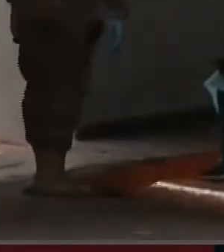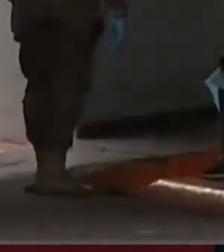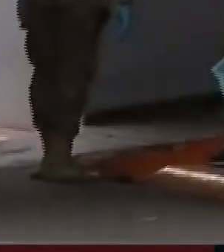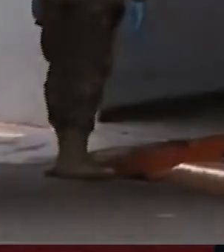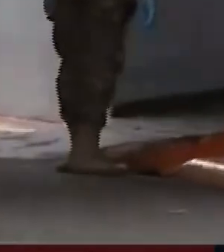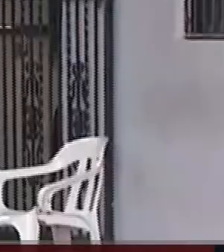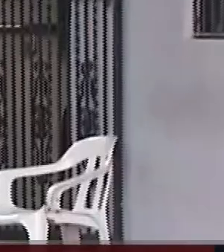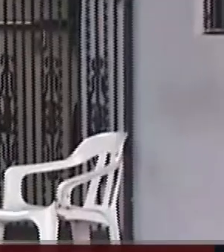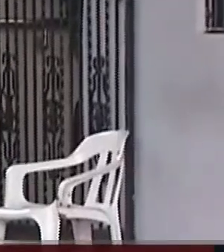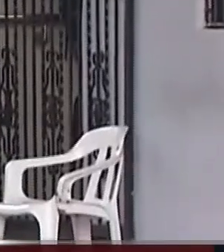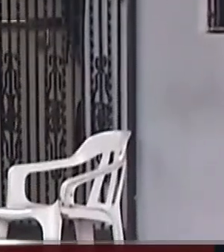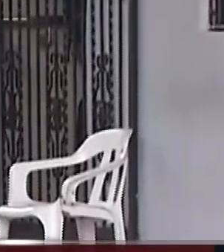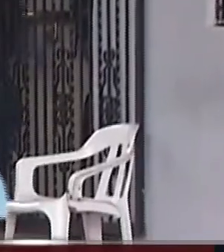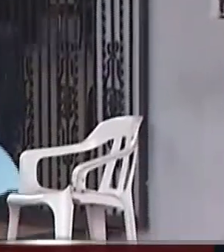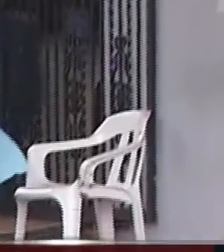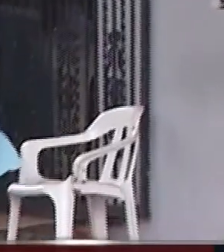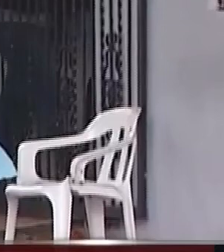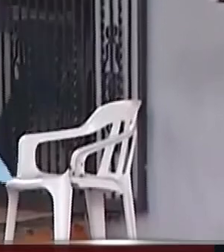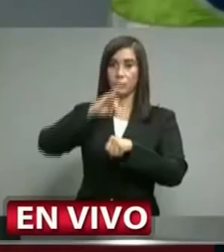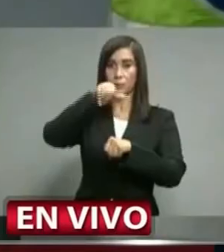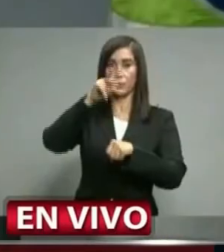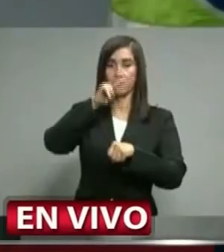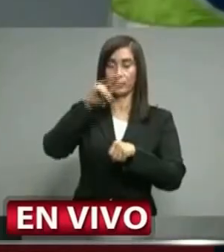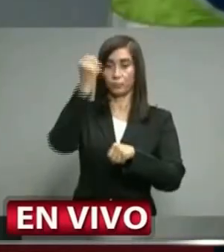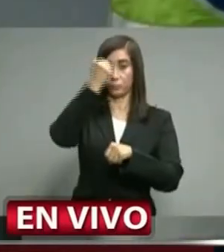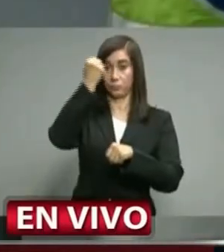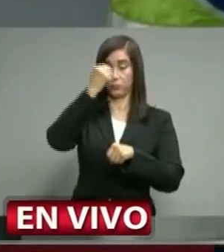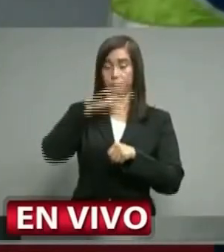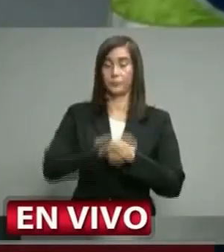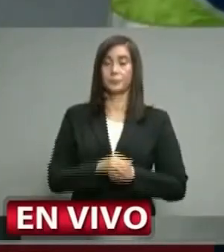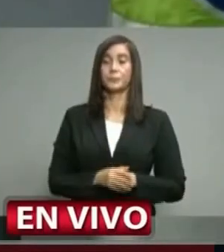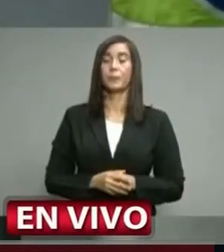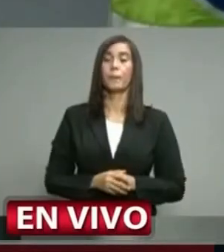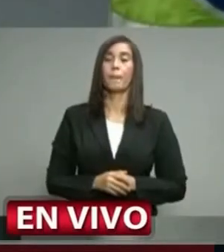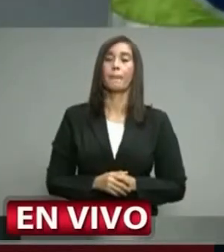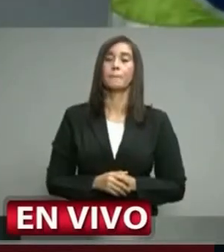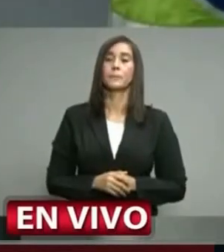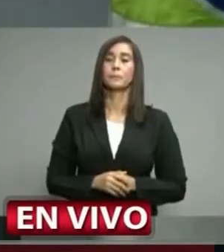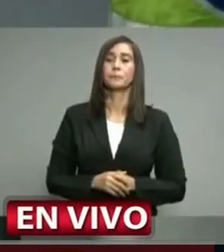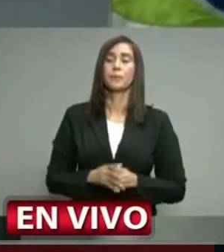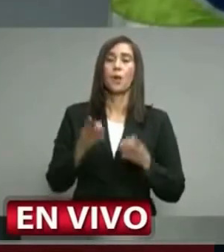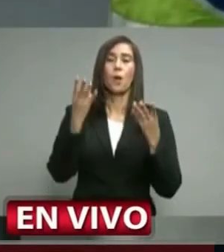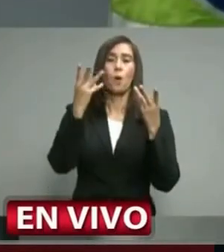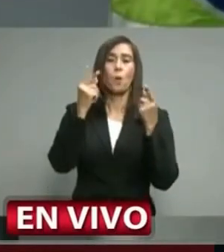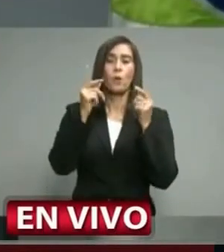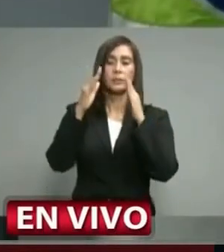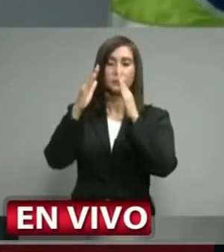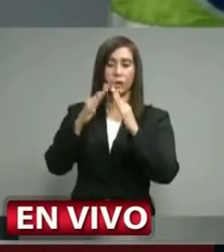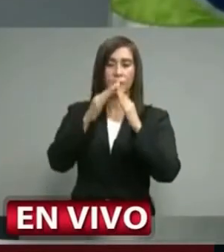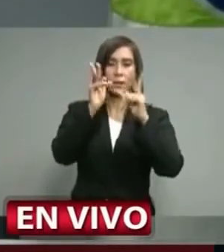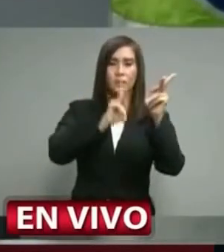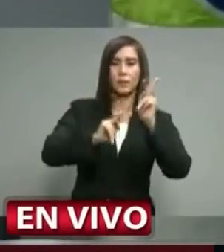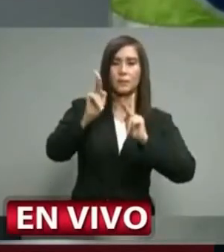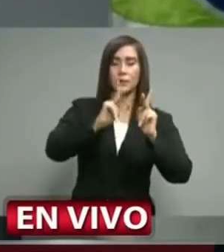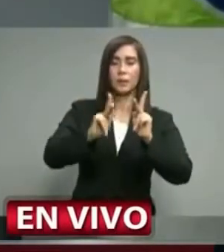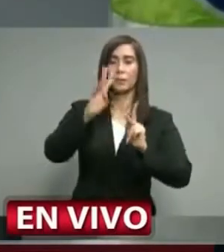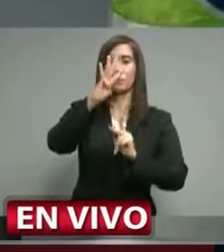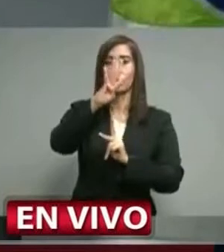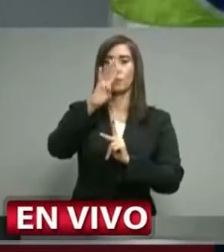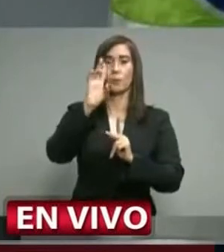practicadas en aislamiento desde sus casas. El número de visitas realizadas 47